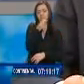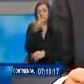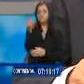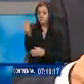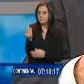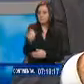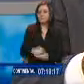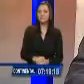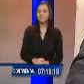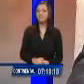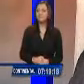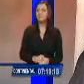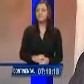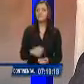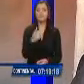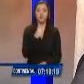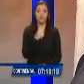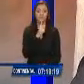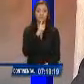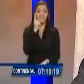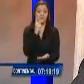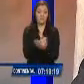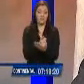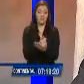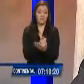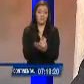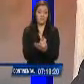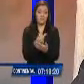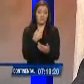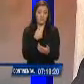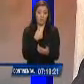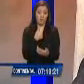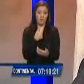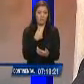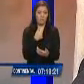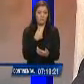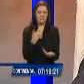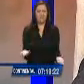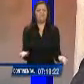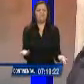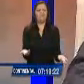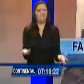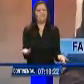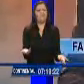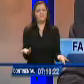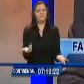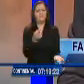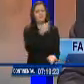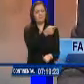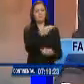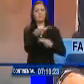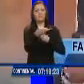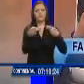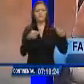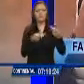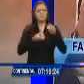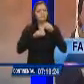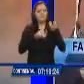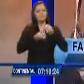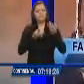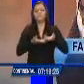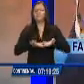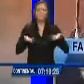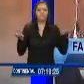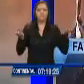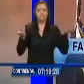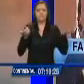argumentos. Realmente me causa una indignación escuchar una postura tan, voy a ser muy